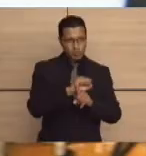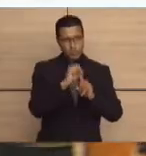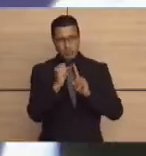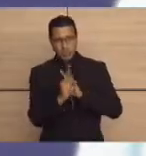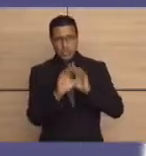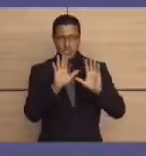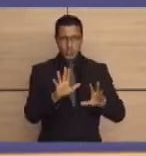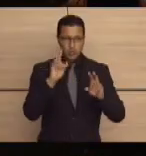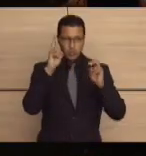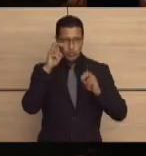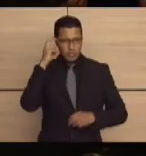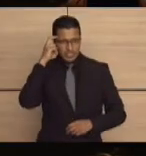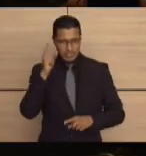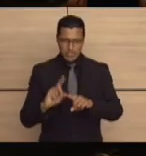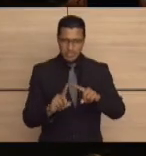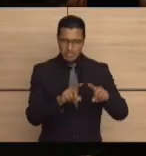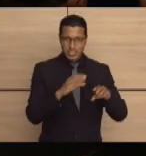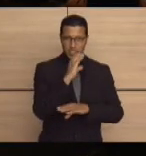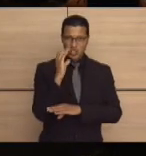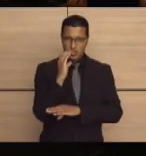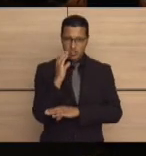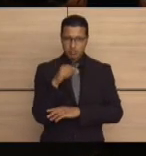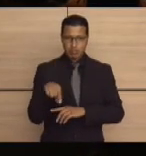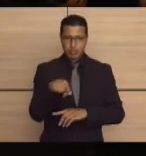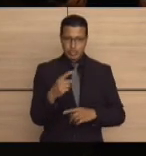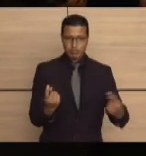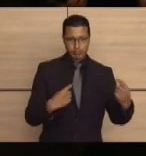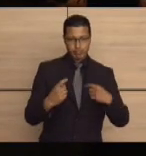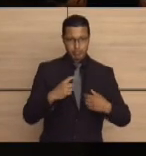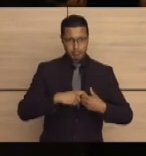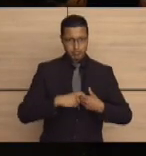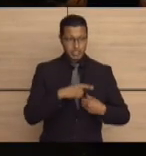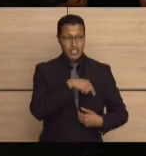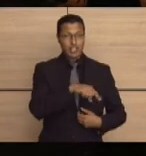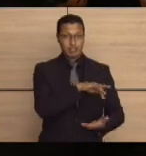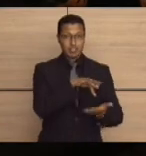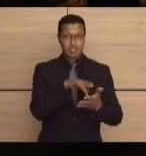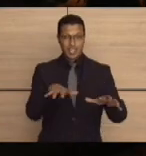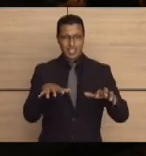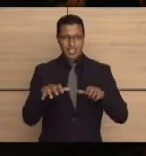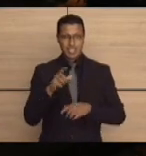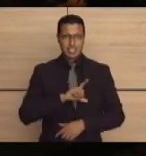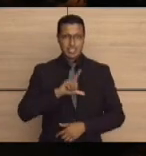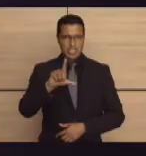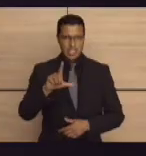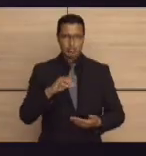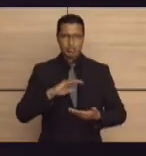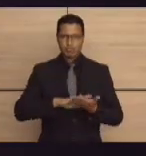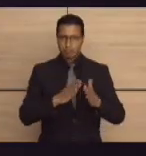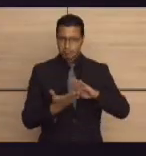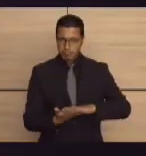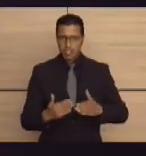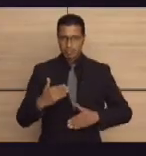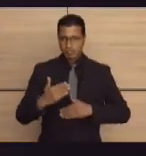afectivas y cognitivas de jóvenes colombianos. Ha participado en diversos eventos de liderazgo, educación, construcción de paz y desarrollo